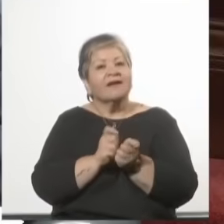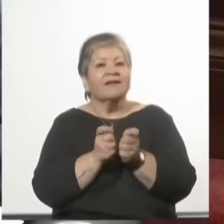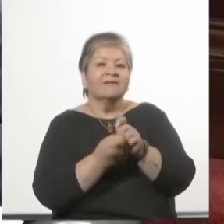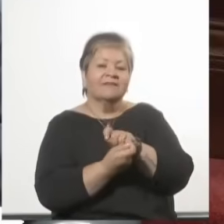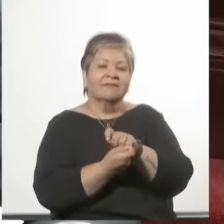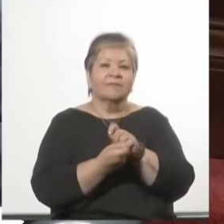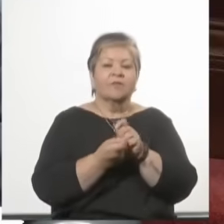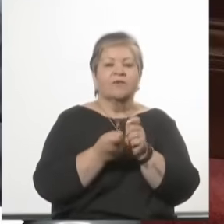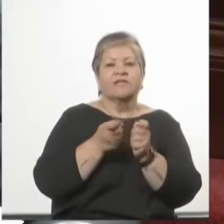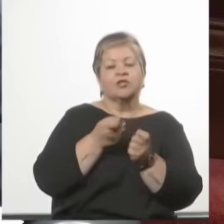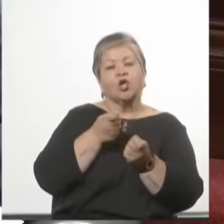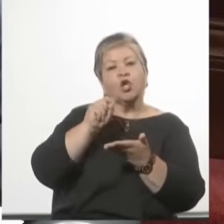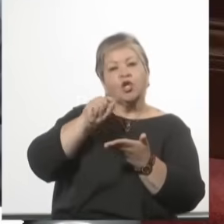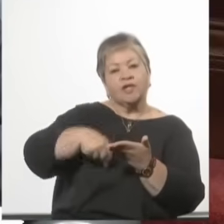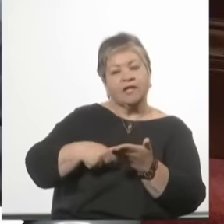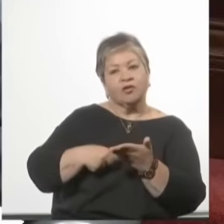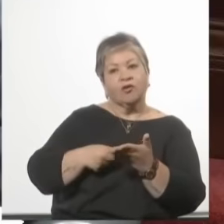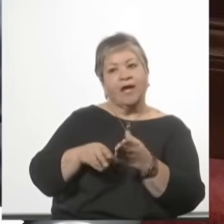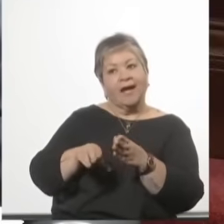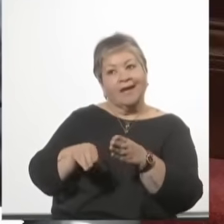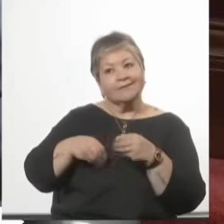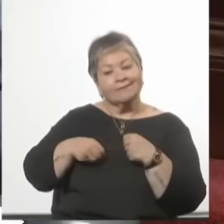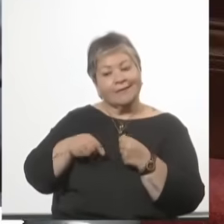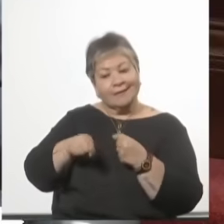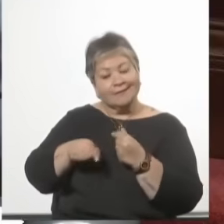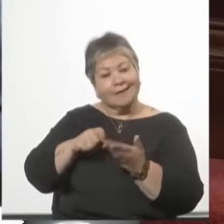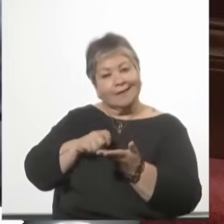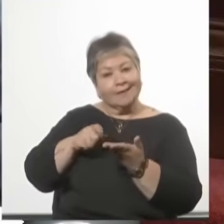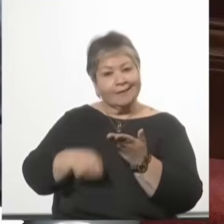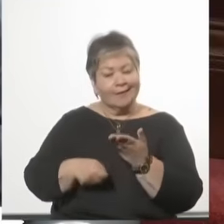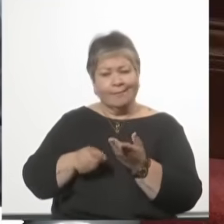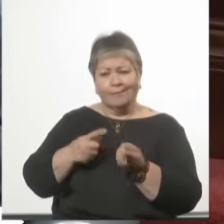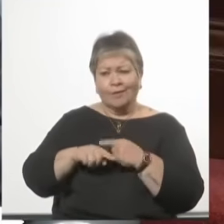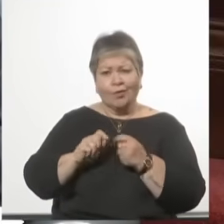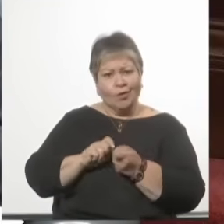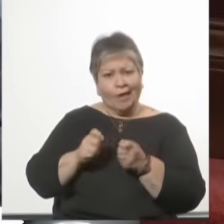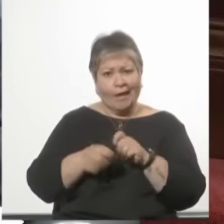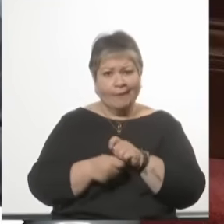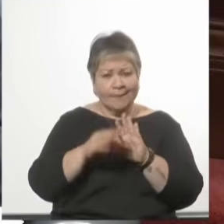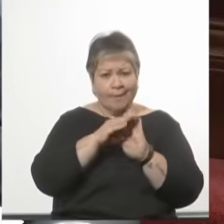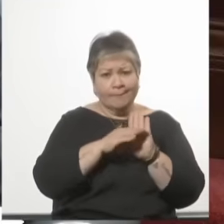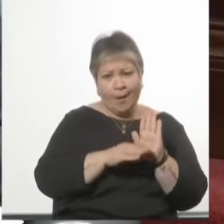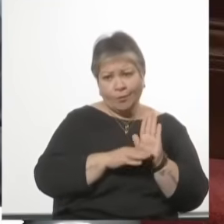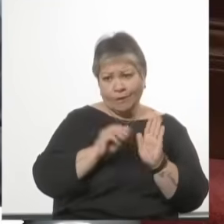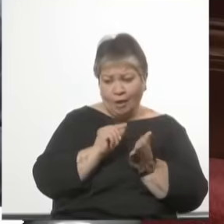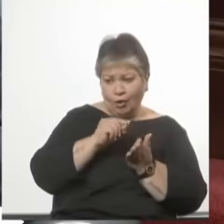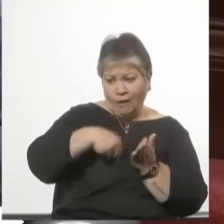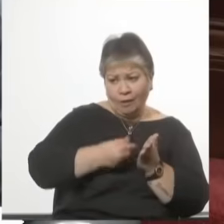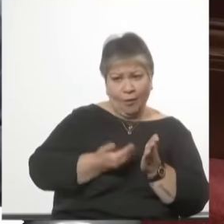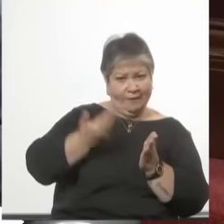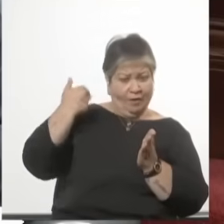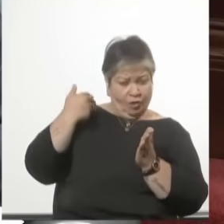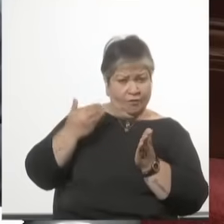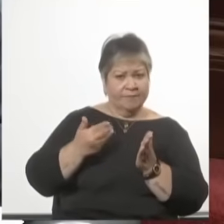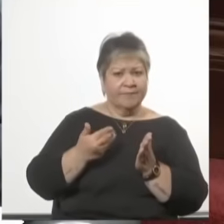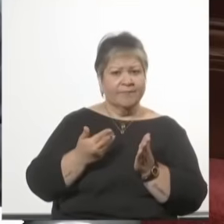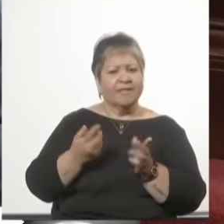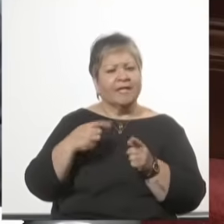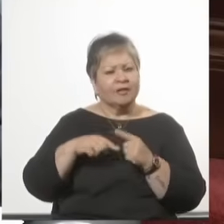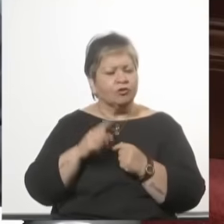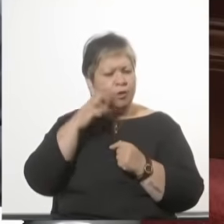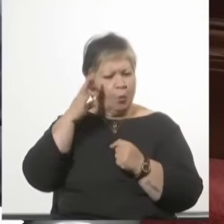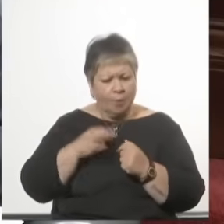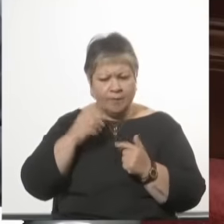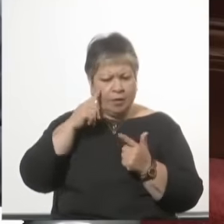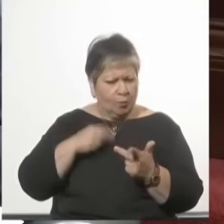en tanto el alcance de la garantía aceptada difirió notoriamente de las pautas contratales. Por tanto, la falsedad de la garantía, además de constituir diversos